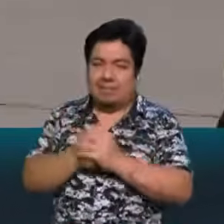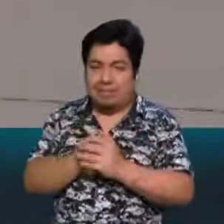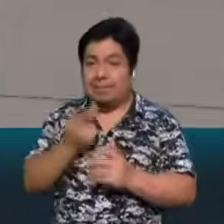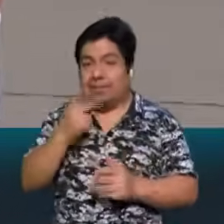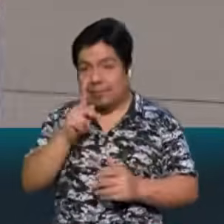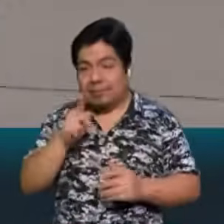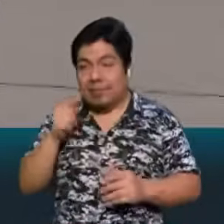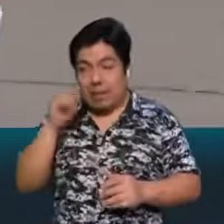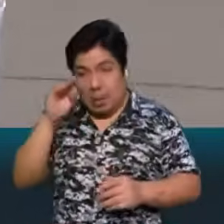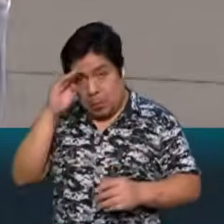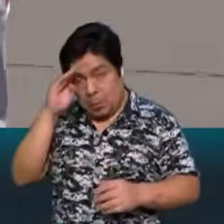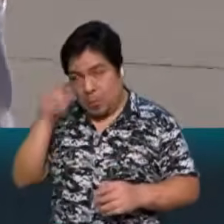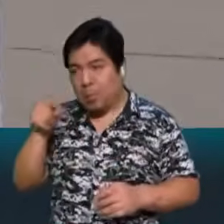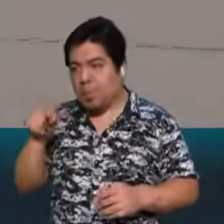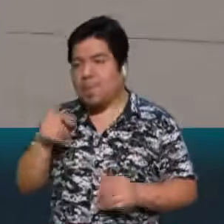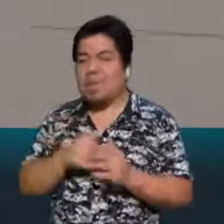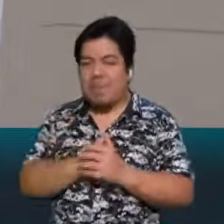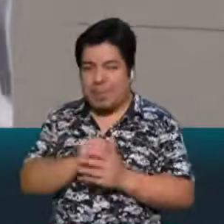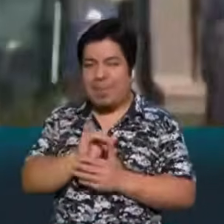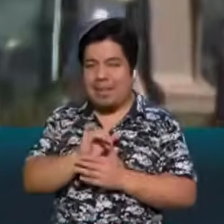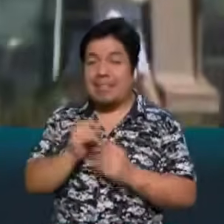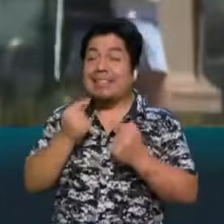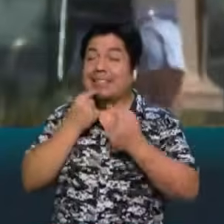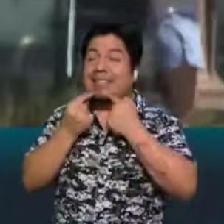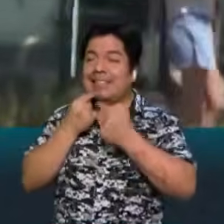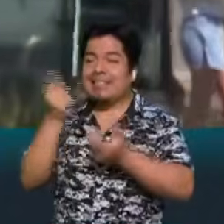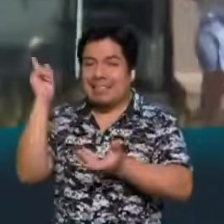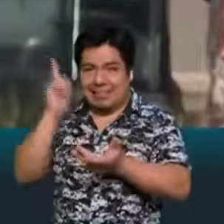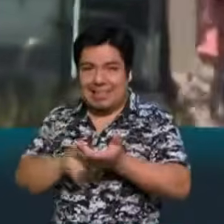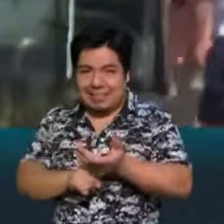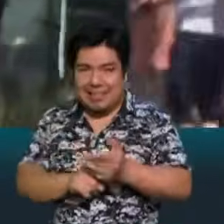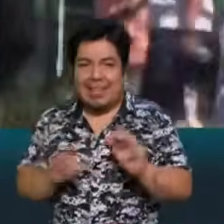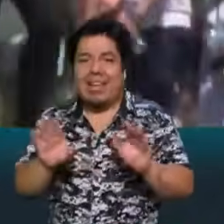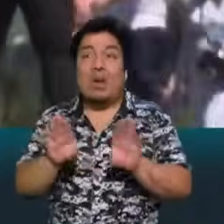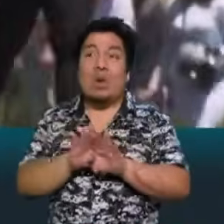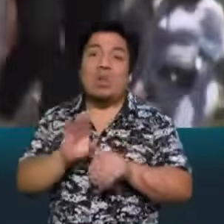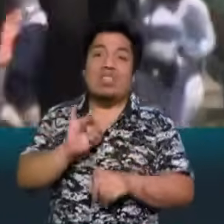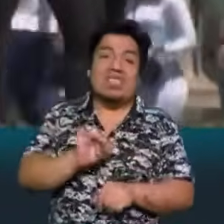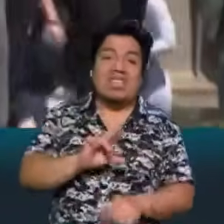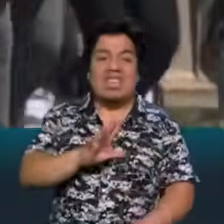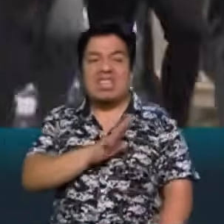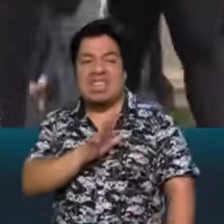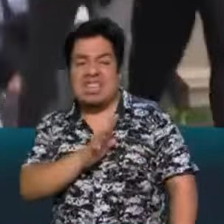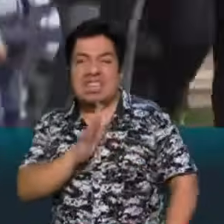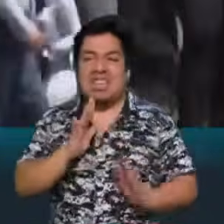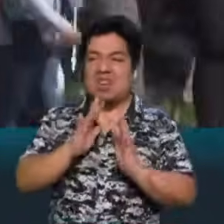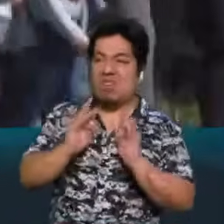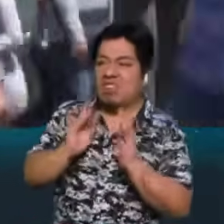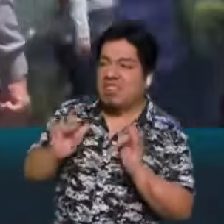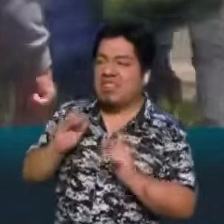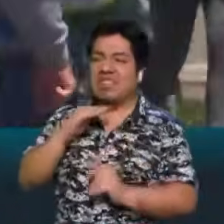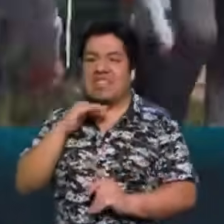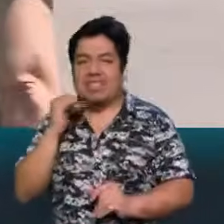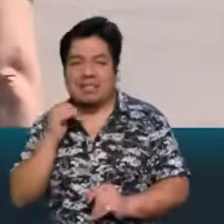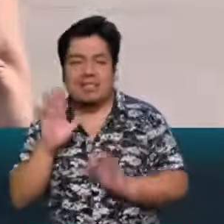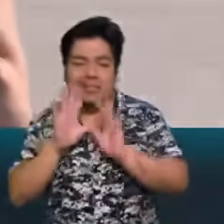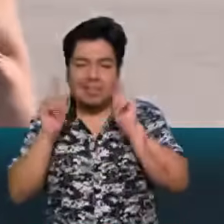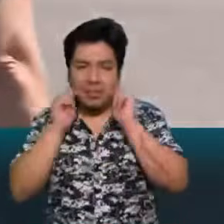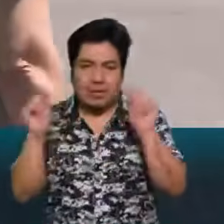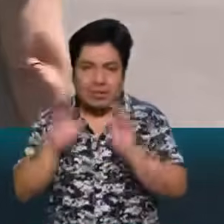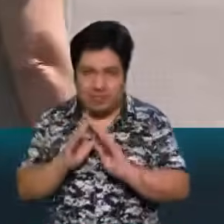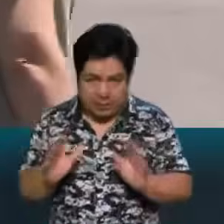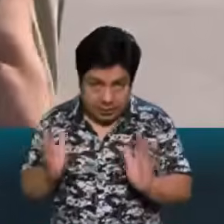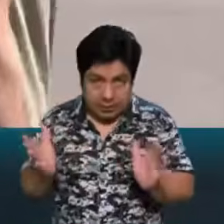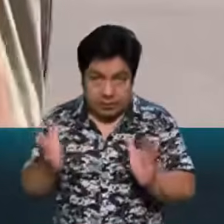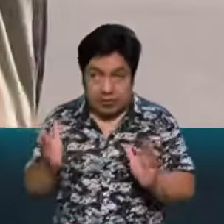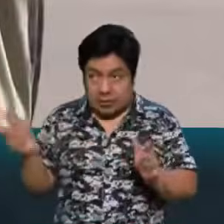parece que es ahí donde está la sustancia de la discusión, no en si son gringos o son franceses o si son alemanes. La cosa